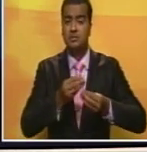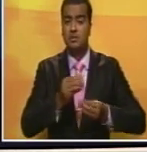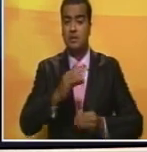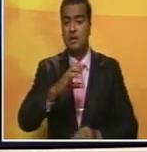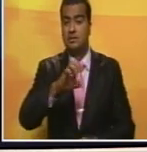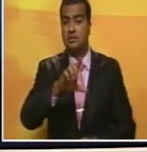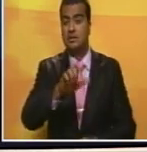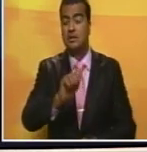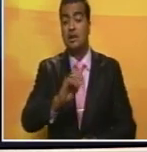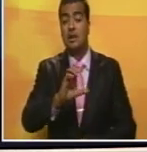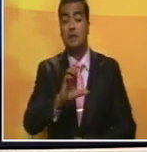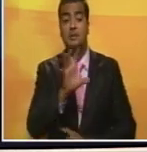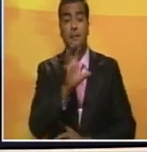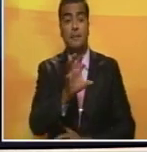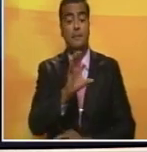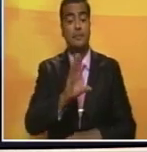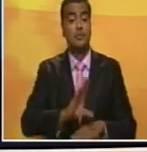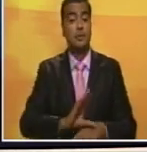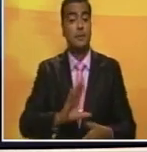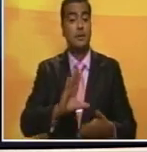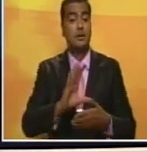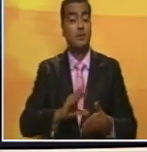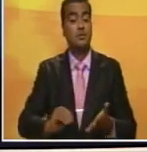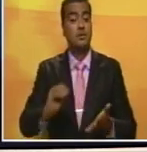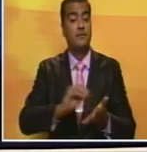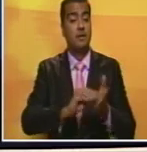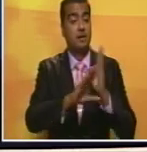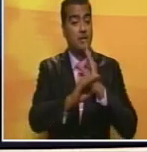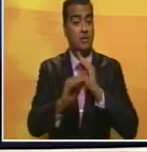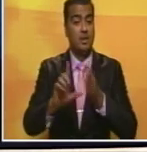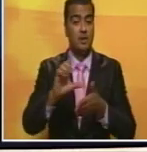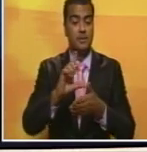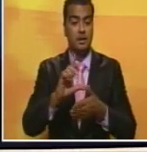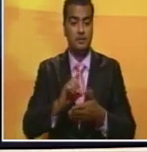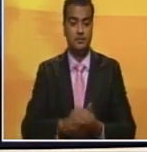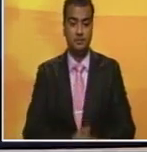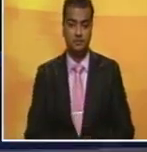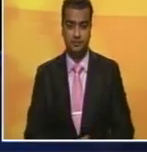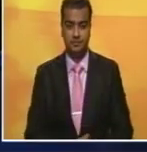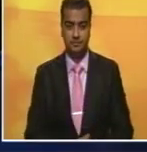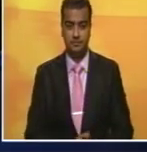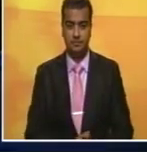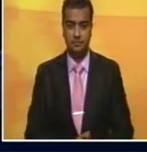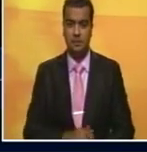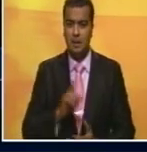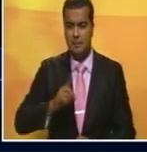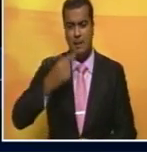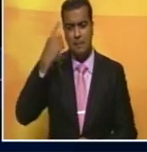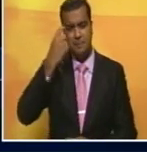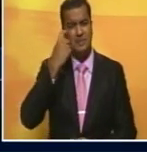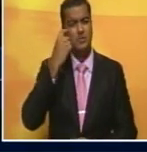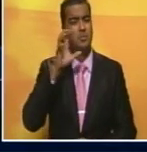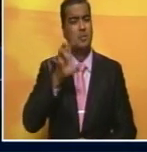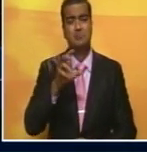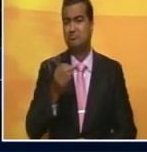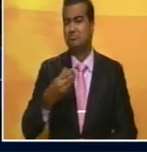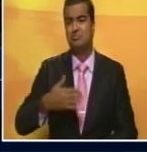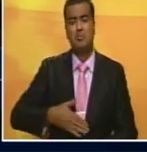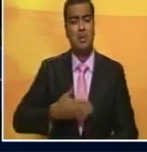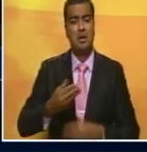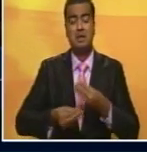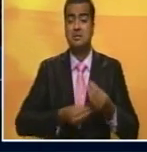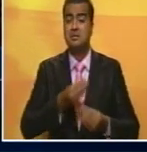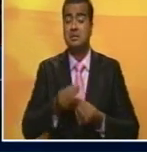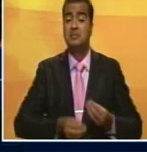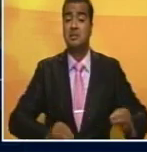CELAC en ese país centroamericano para restituir el diálogo latinoamericano. Gallegos considera que en su país no podría llevarse a